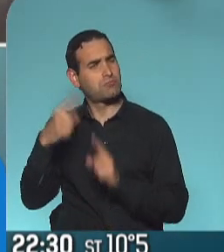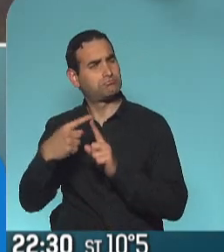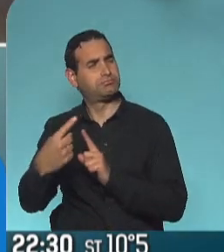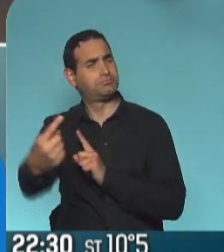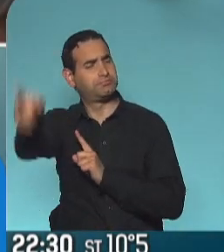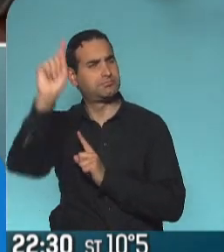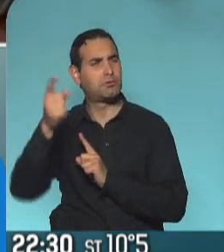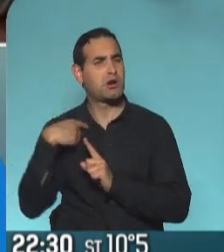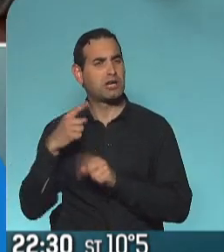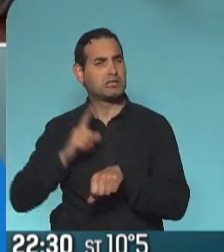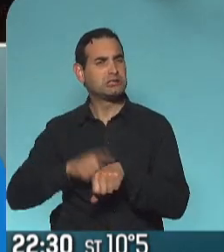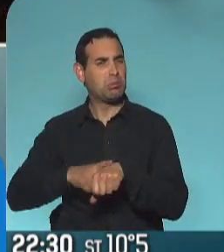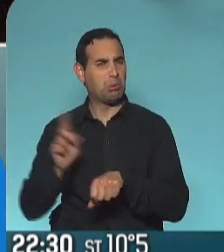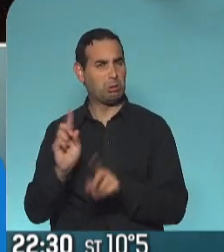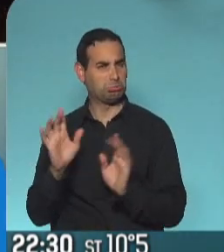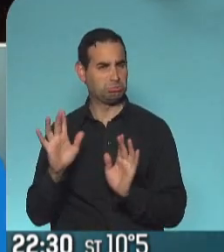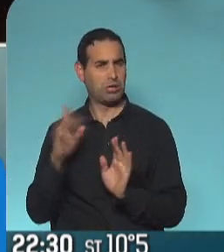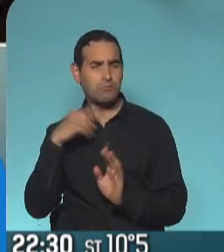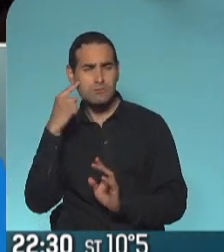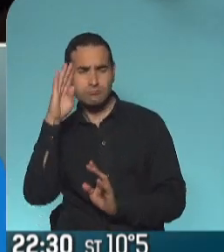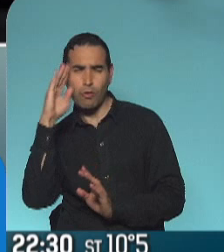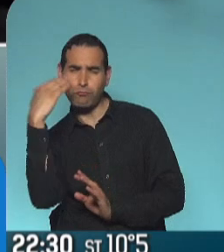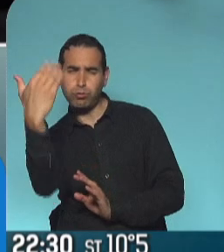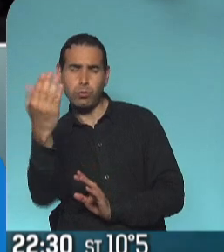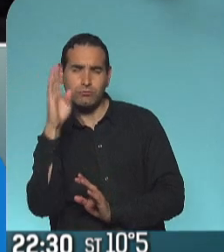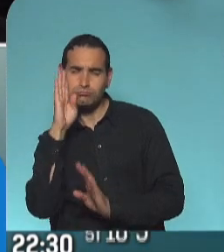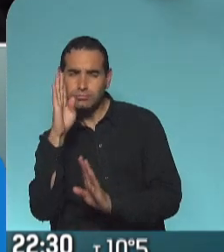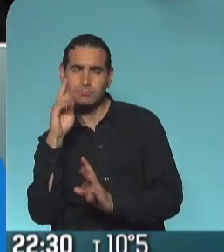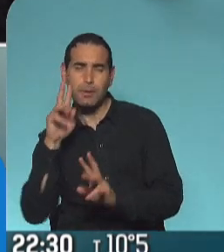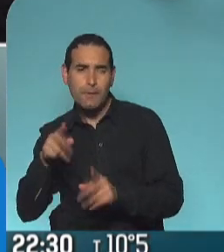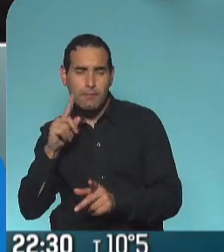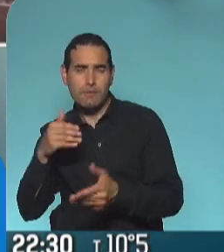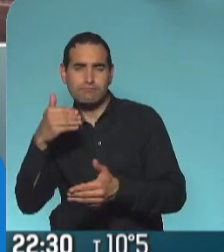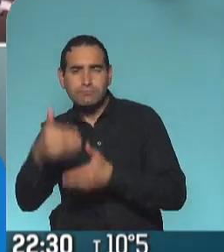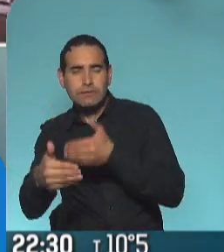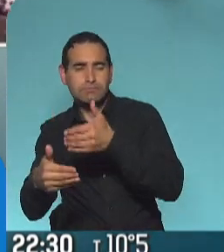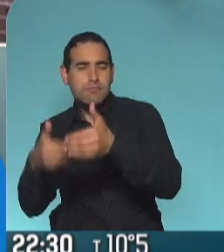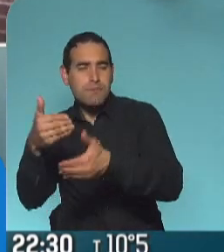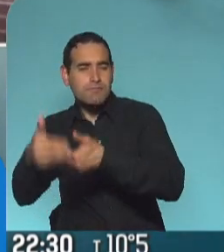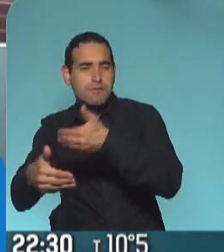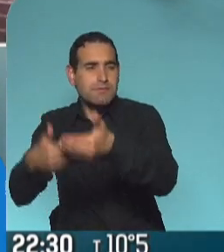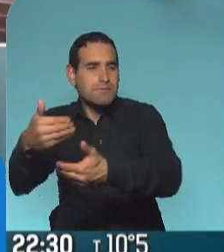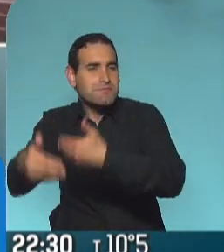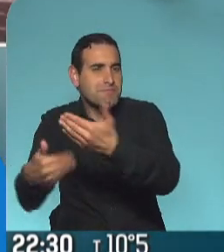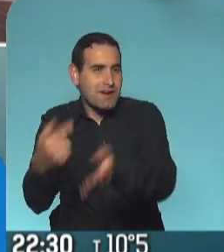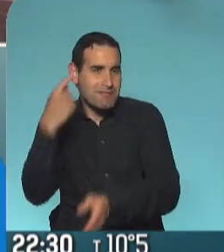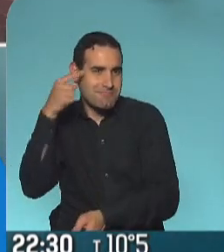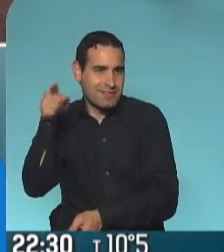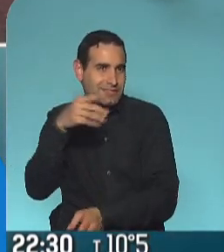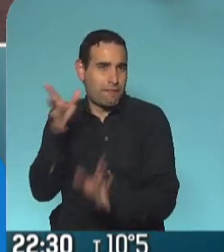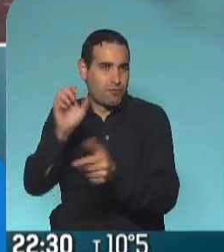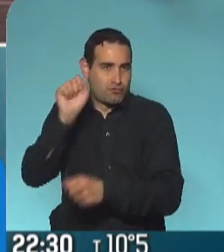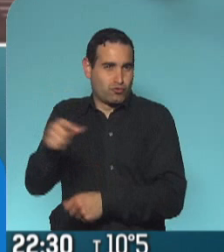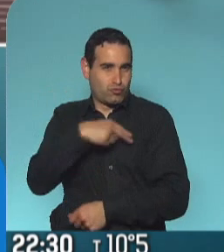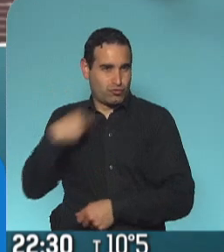realidad el tiempo no es tiempo cronológico, ¿no? Sino que son como fases sucesivas que se van amoldando acorde a las respuestas